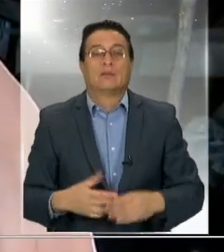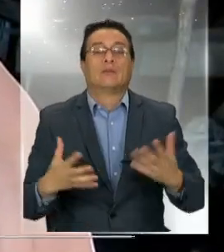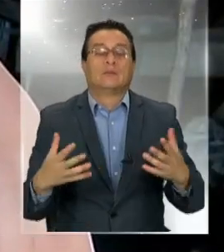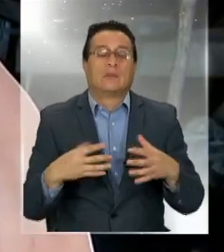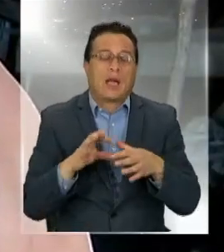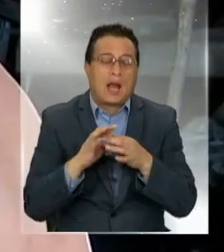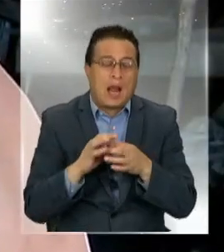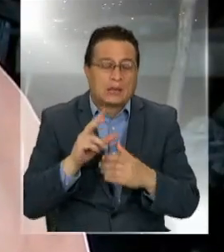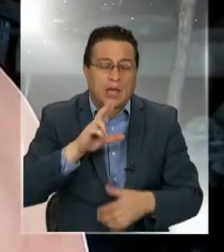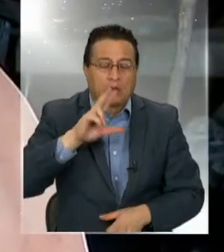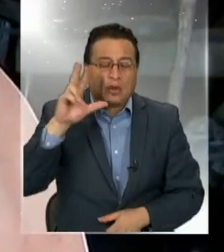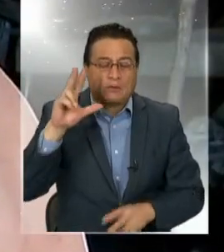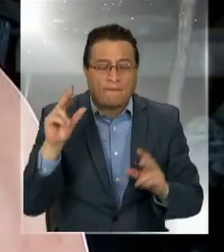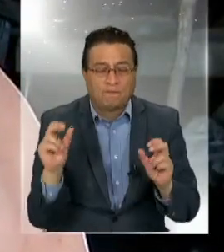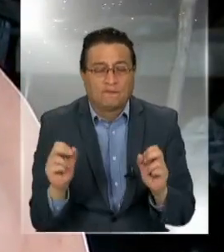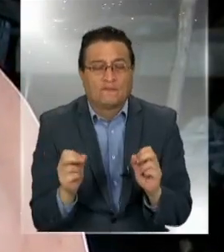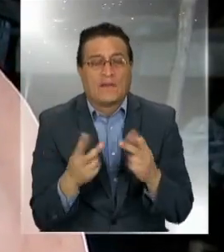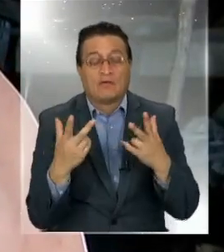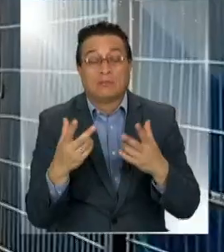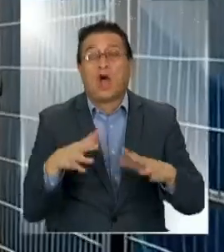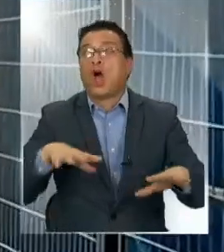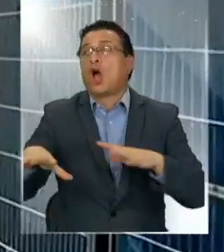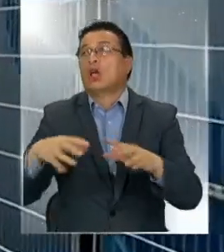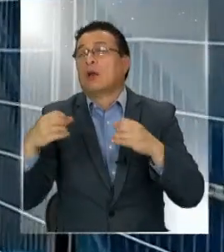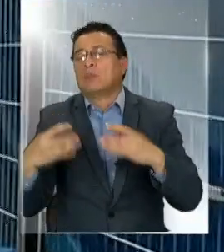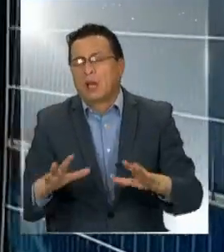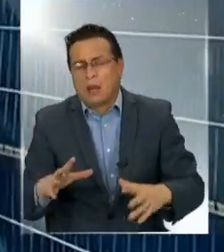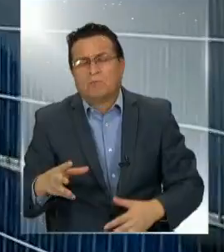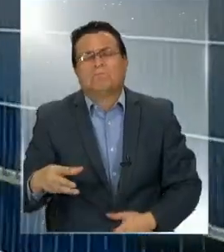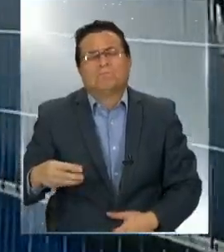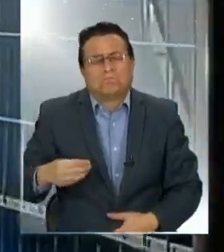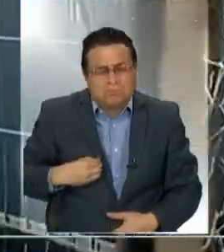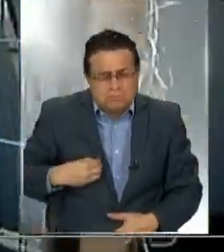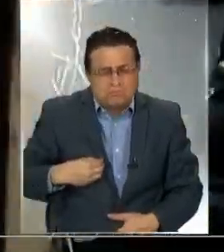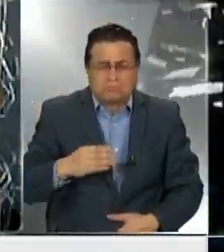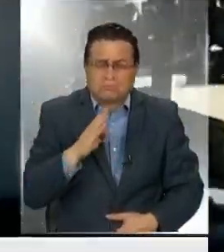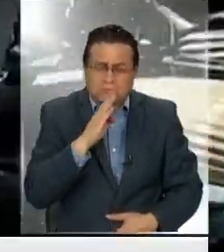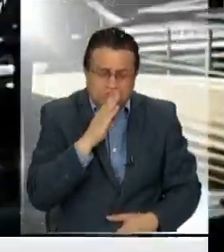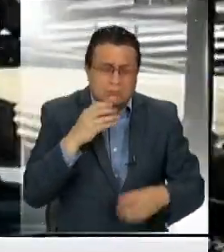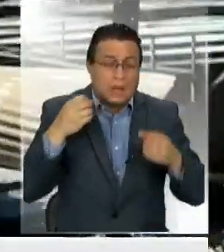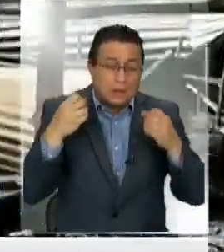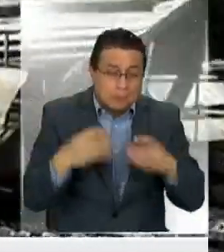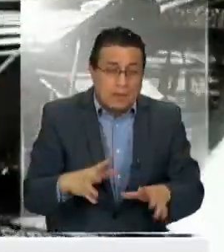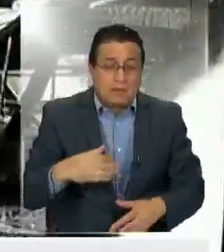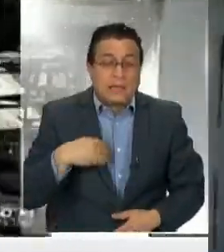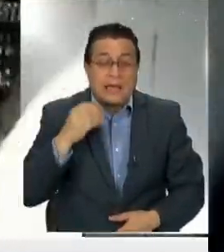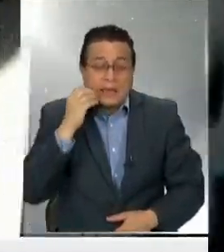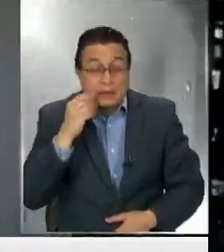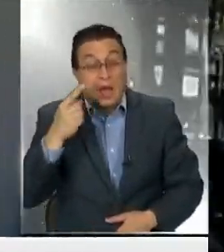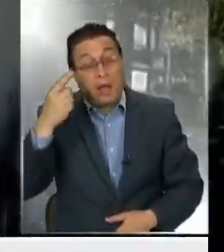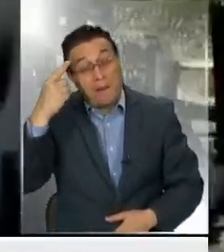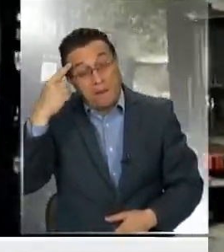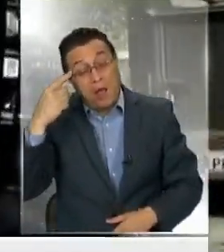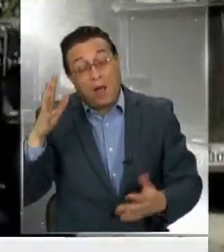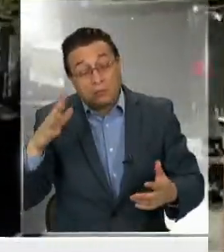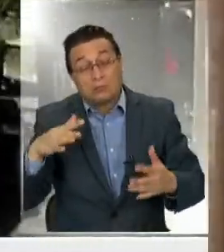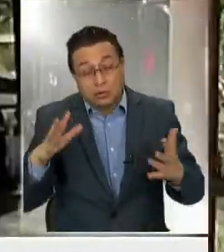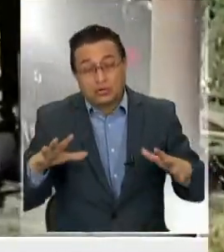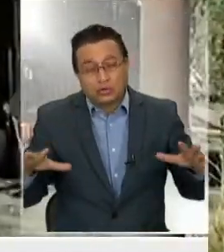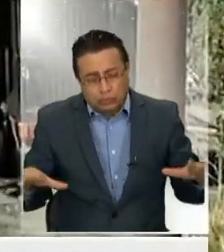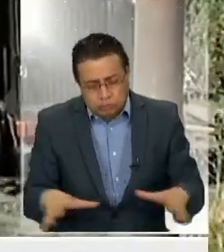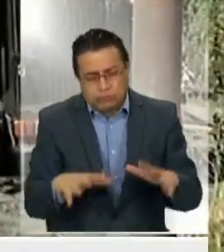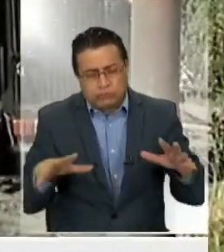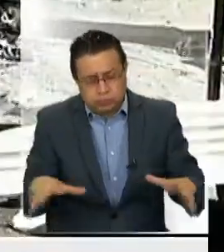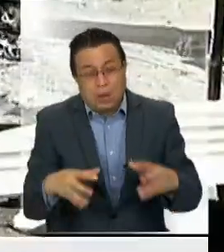vida. Sí, lo material, claro, yo siento harto, harto todo lo que se le perdió a mi nieta. Porque con alto esfuerzo